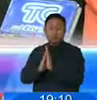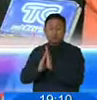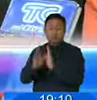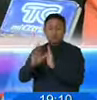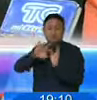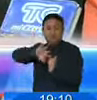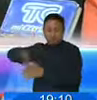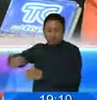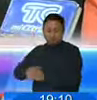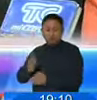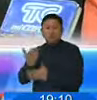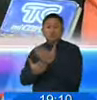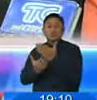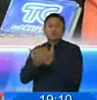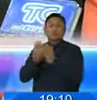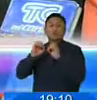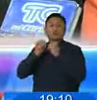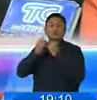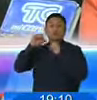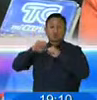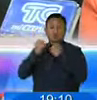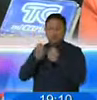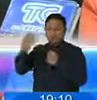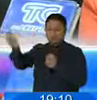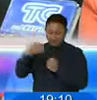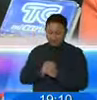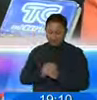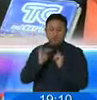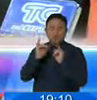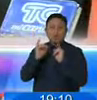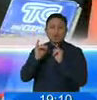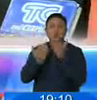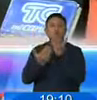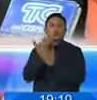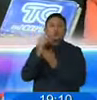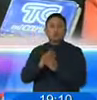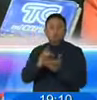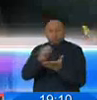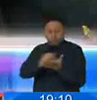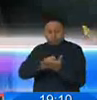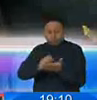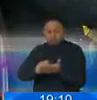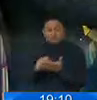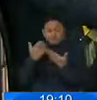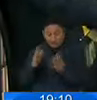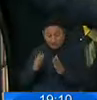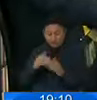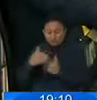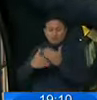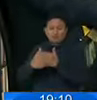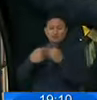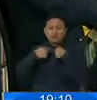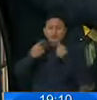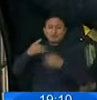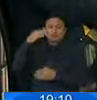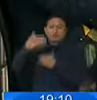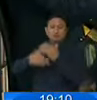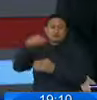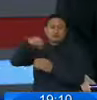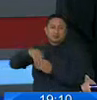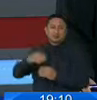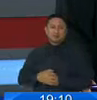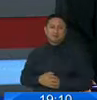instructivo en alianza con las organizaciones sociales, emitirlo y luego convocar al proceso. En Quito informó Adriana